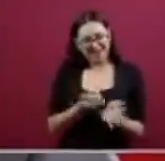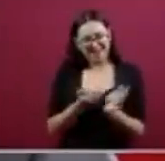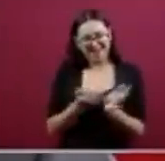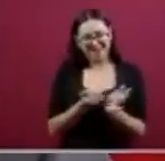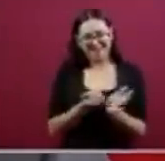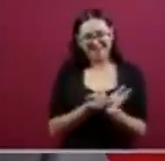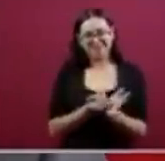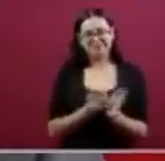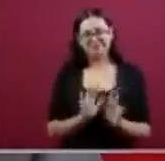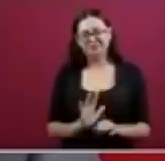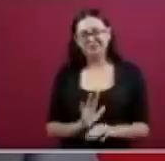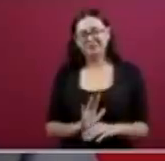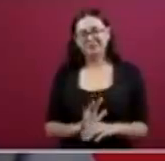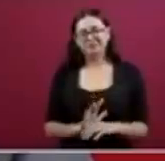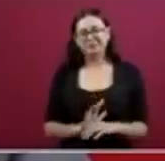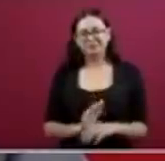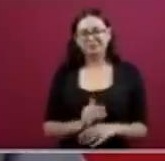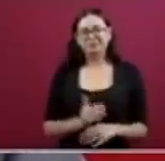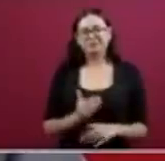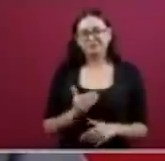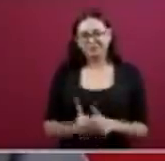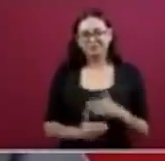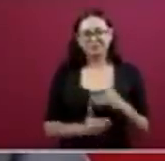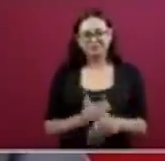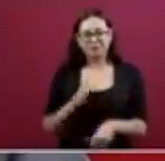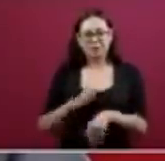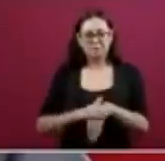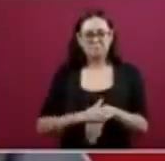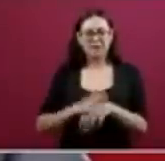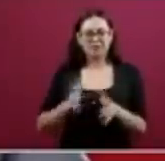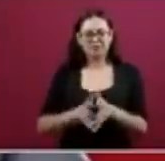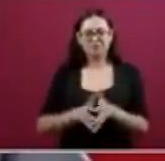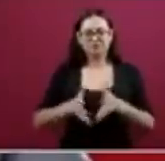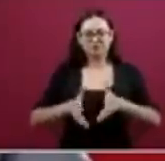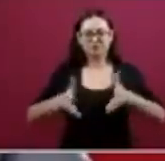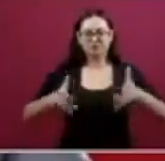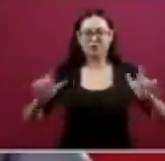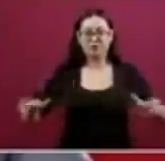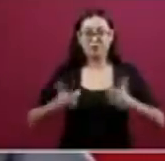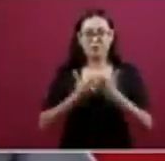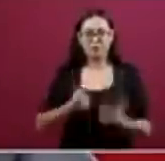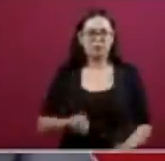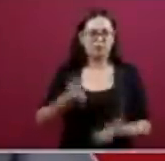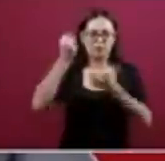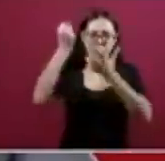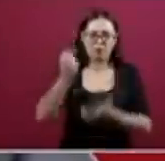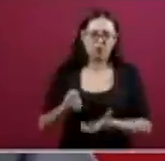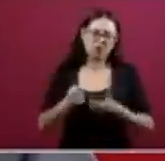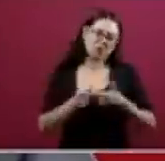para ir fortaleciendo este fondo de manera permanente.